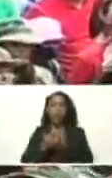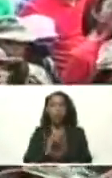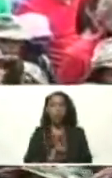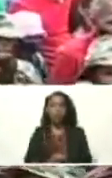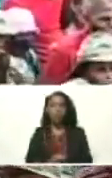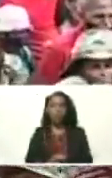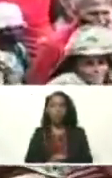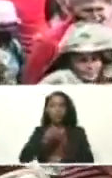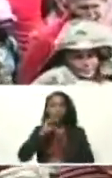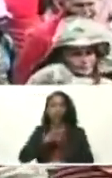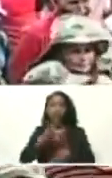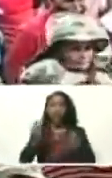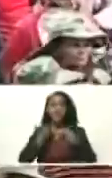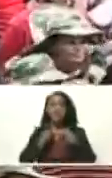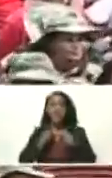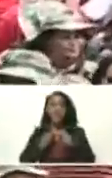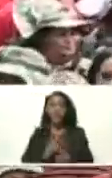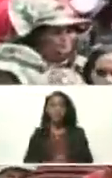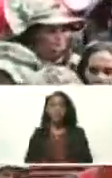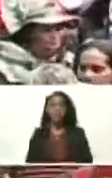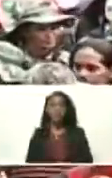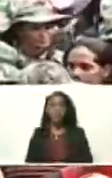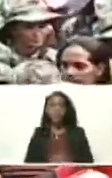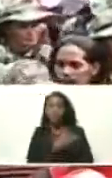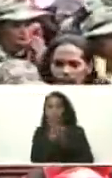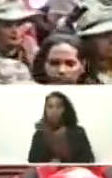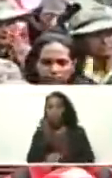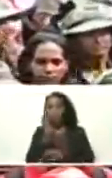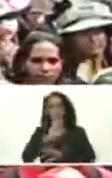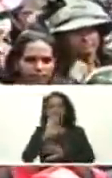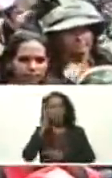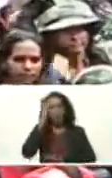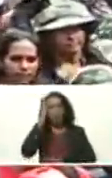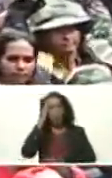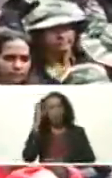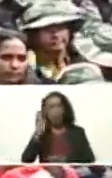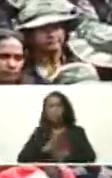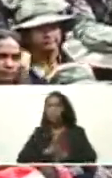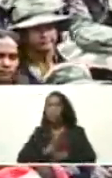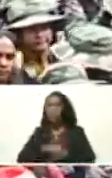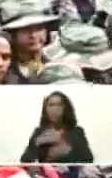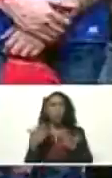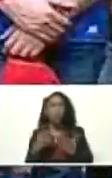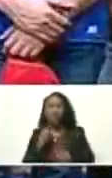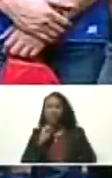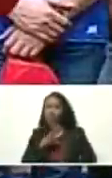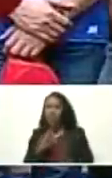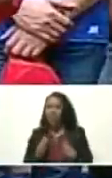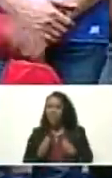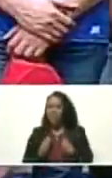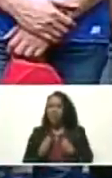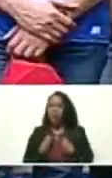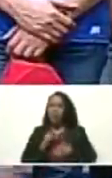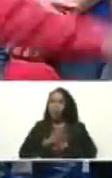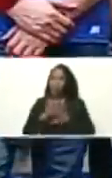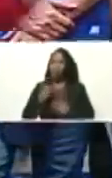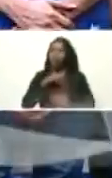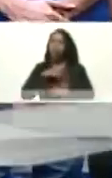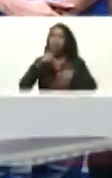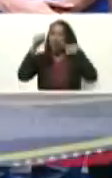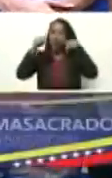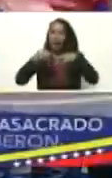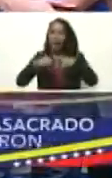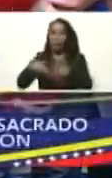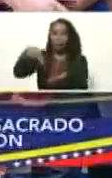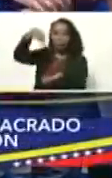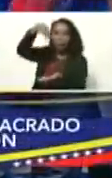historia viva. Y ustedes saben por qué es historia viva. Porque estamos aquí, de